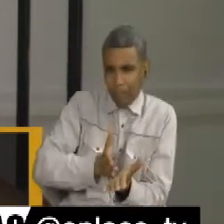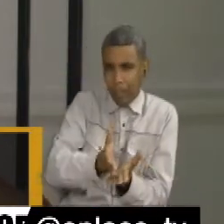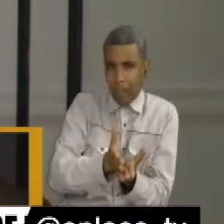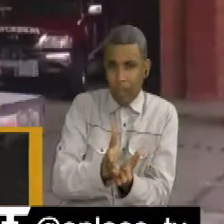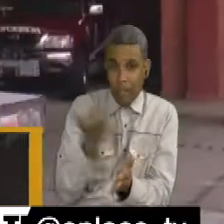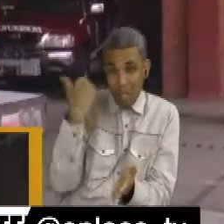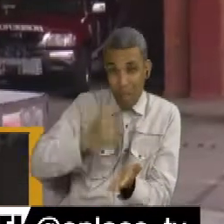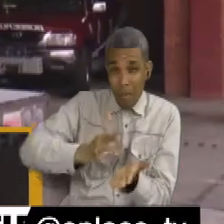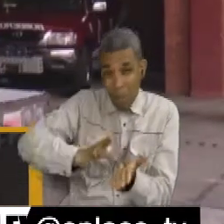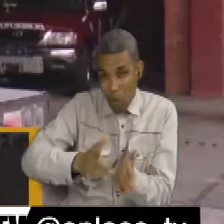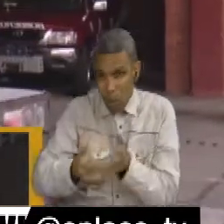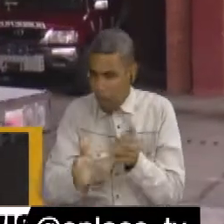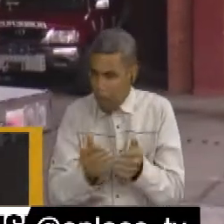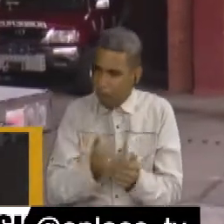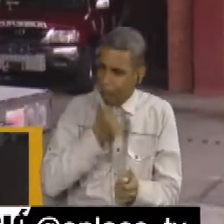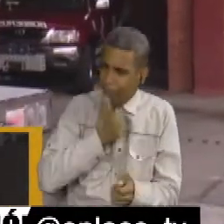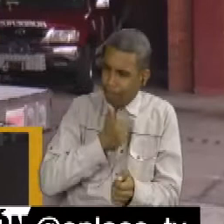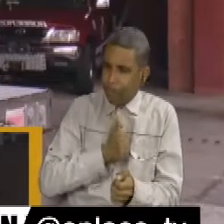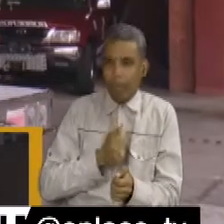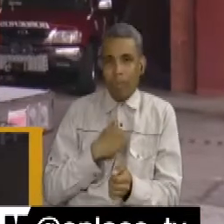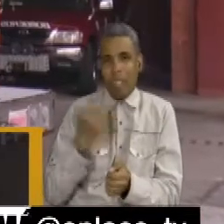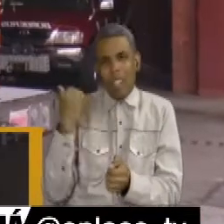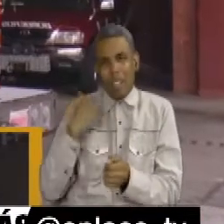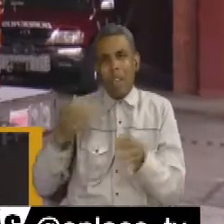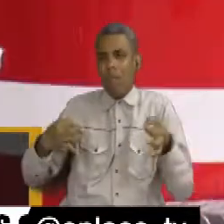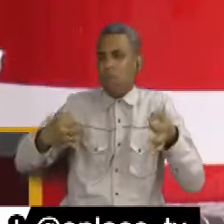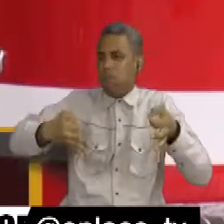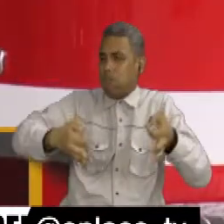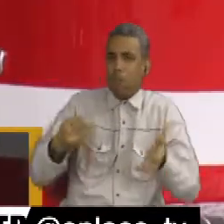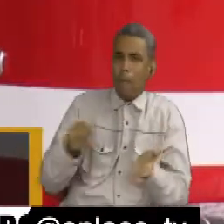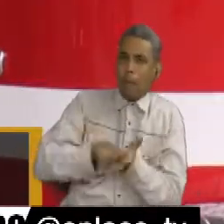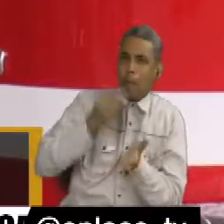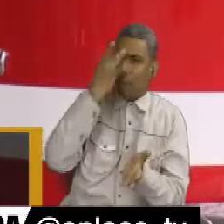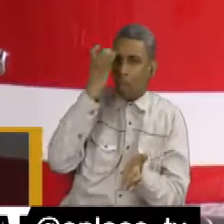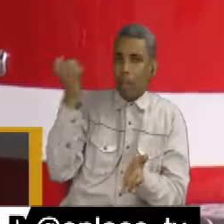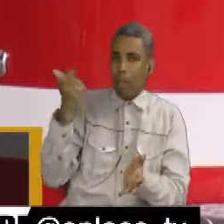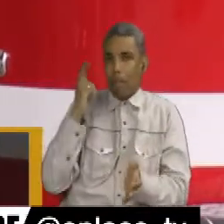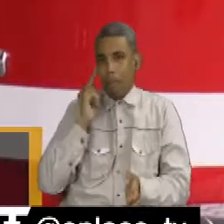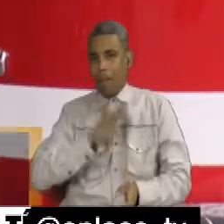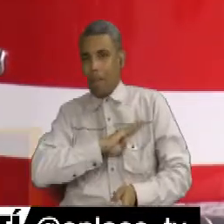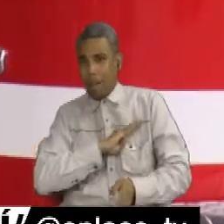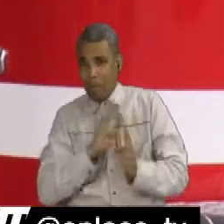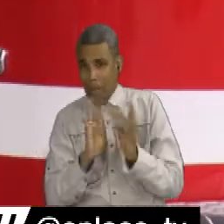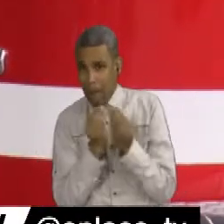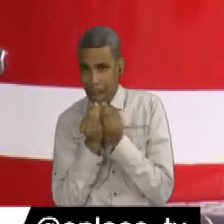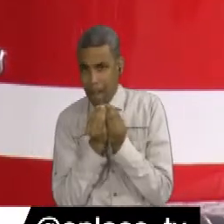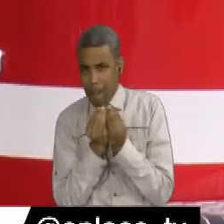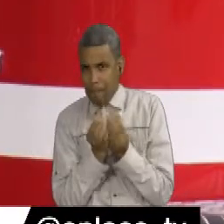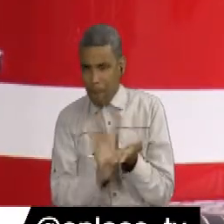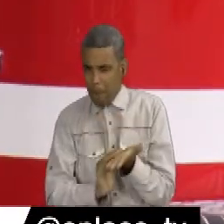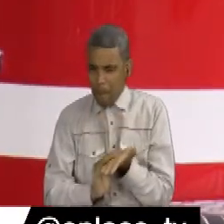como siempre lo ha sido. La demora en estos pagos obedecía al trámite del recurso proveniente del municipio, hecho que fue superado.